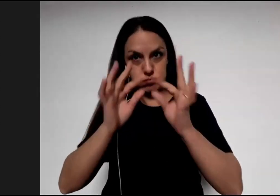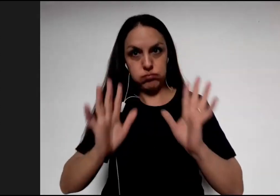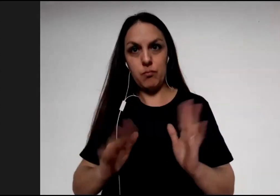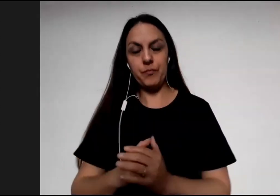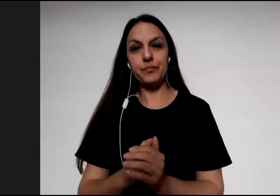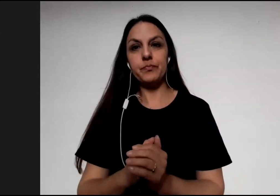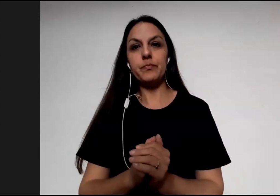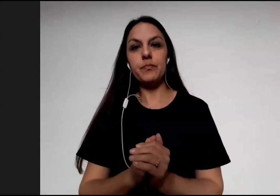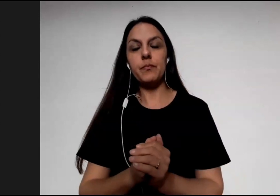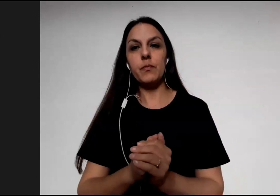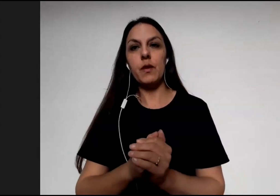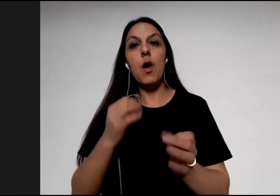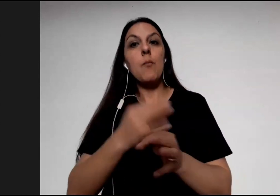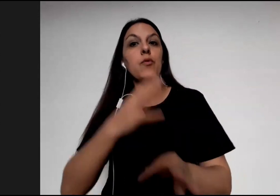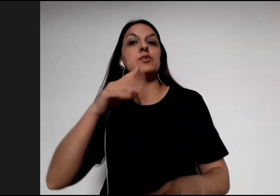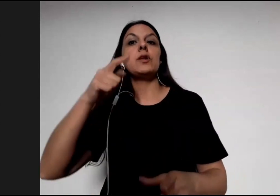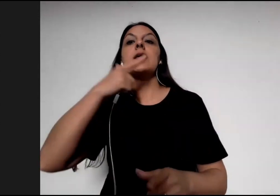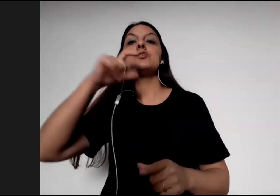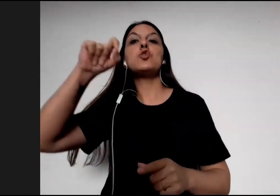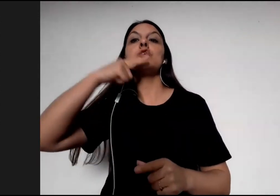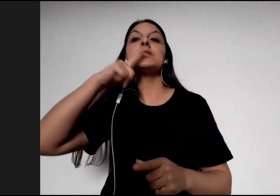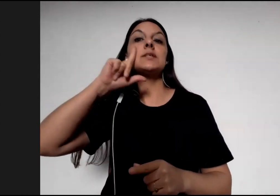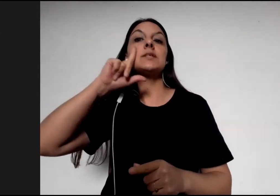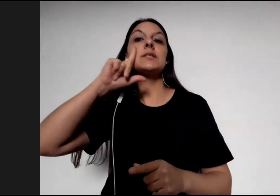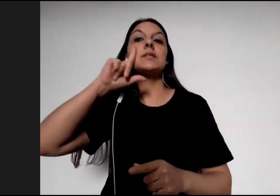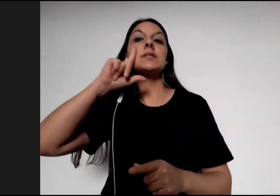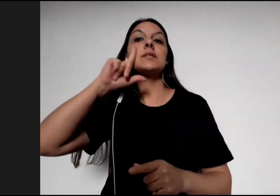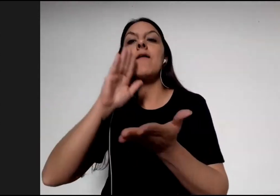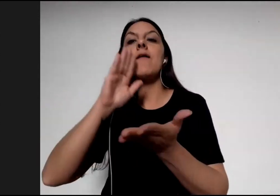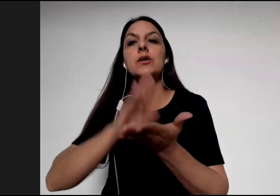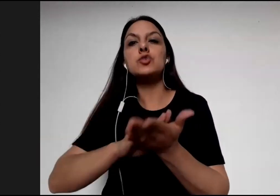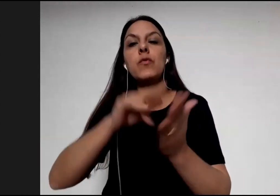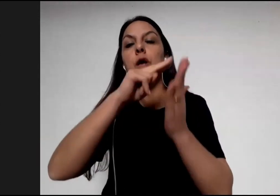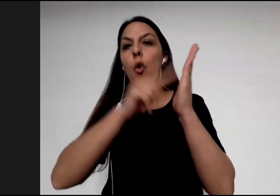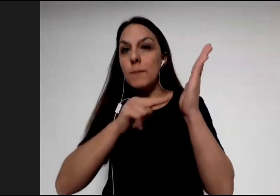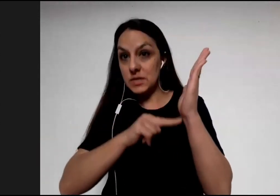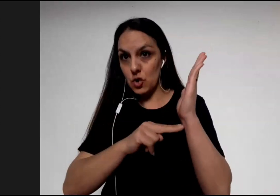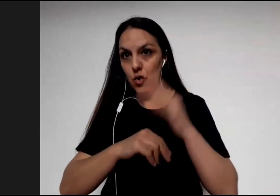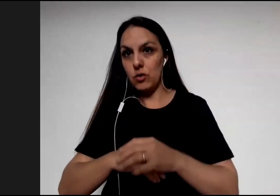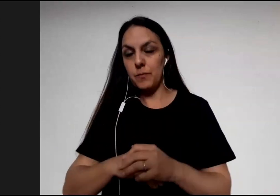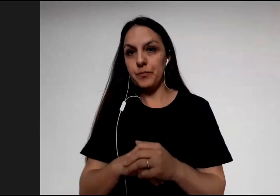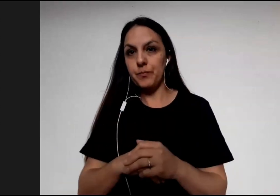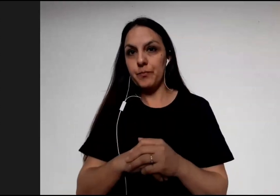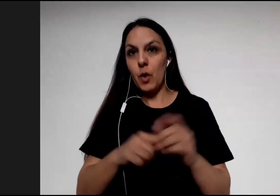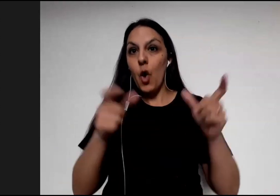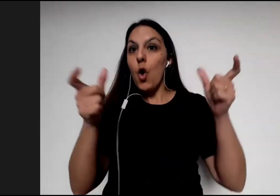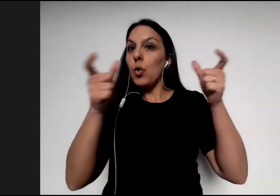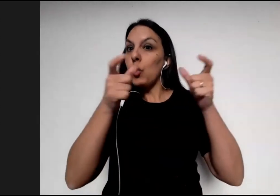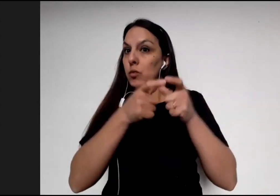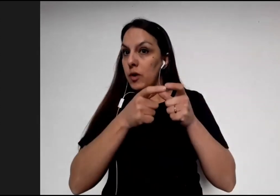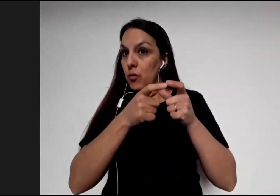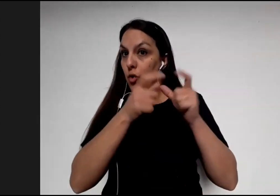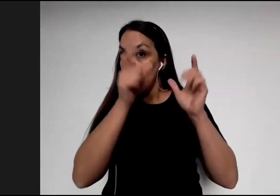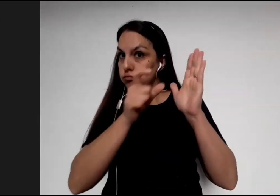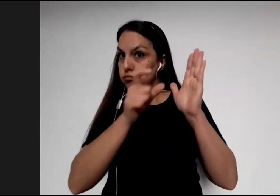va a comenzar hablando de la convención, en realidad estas jornadas están pensadas desde el derecho general hasta lo